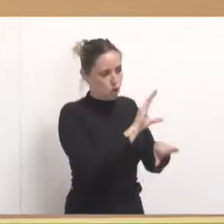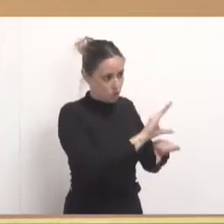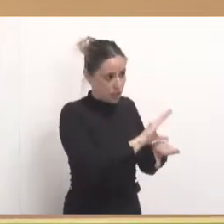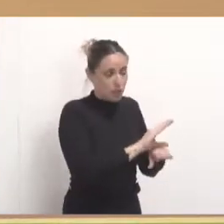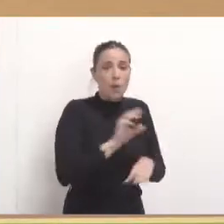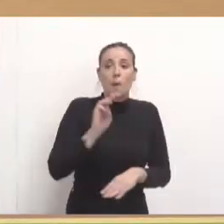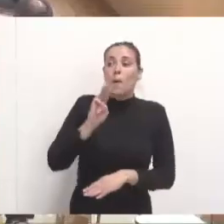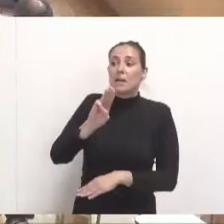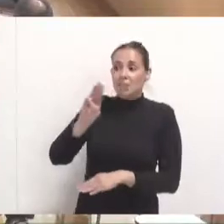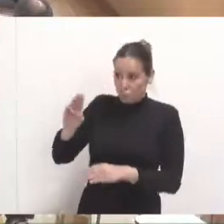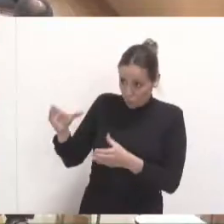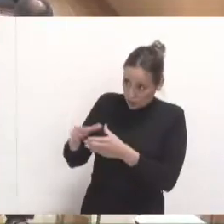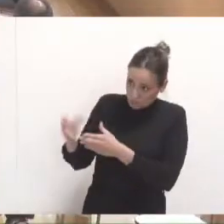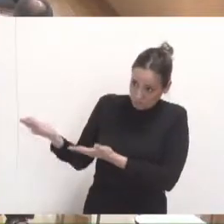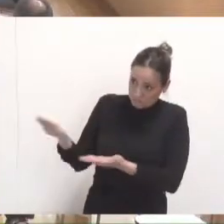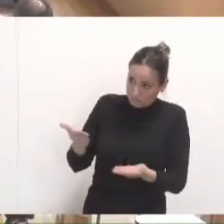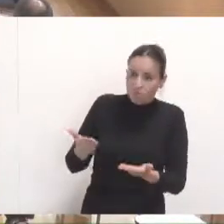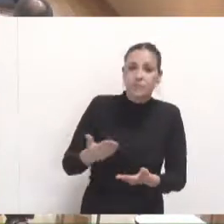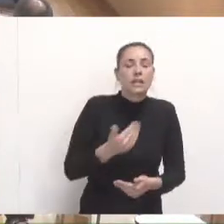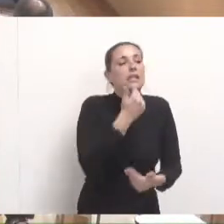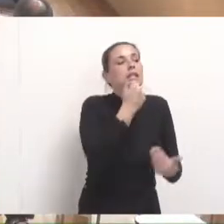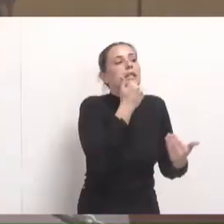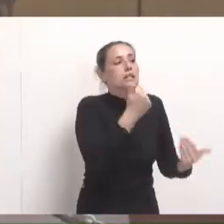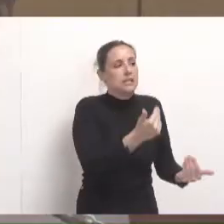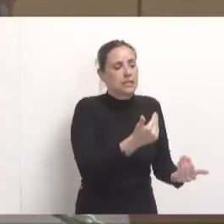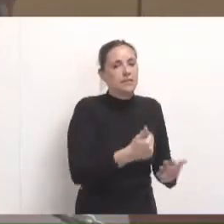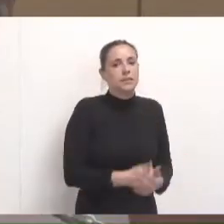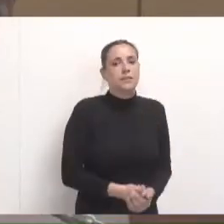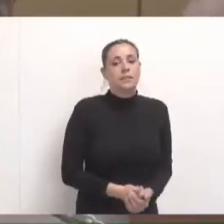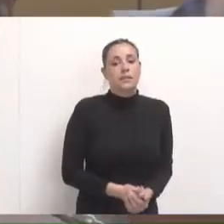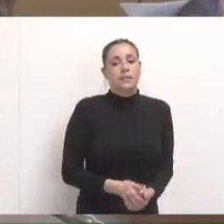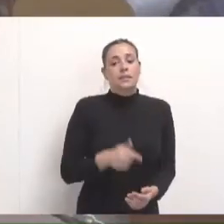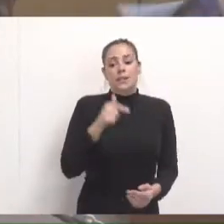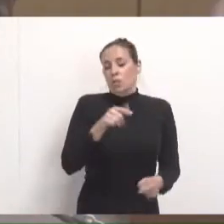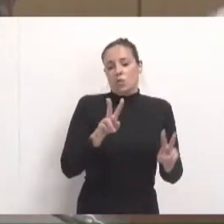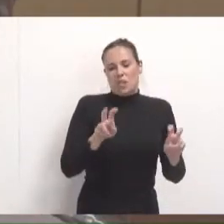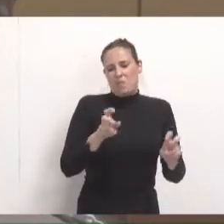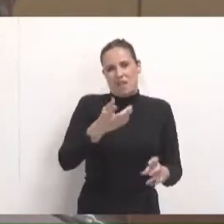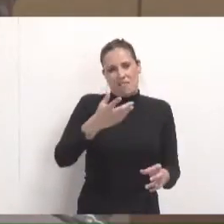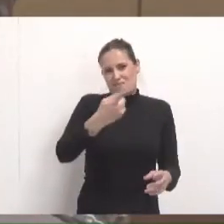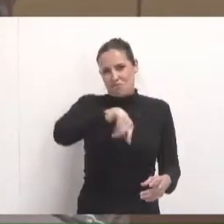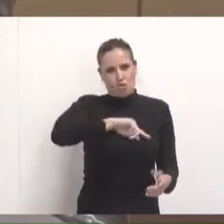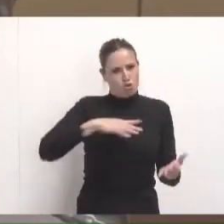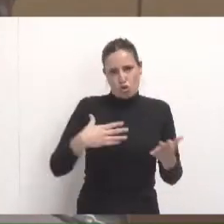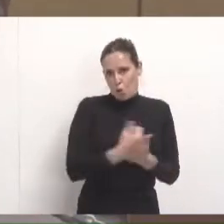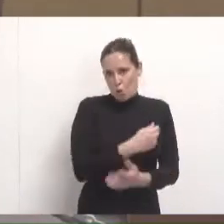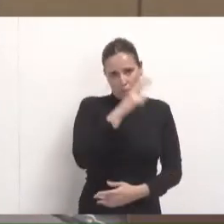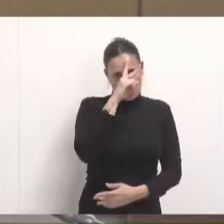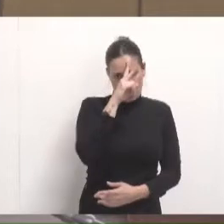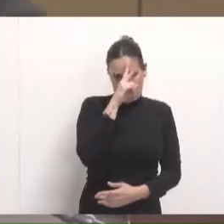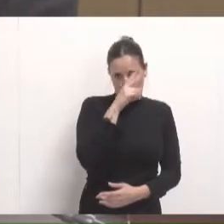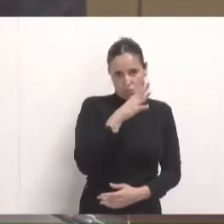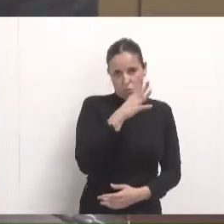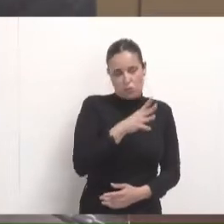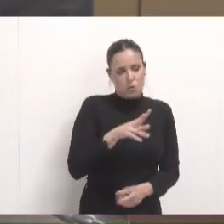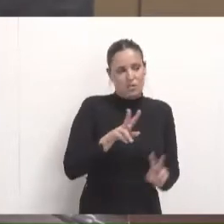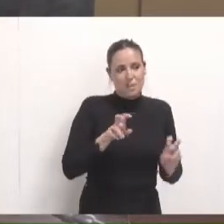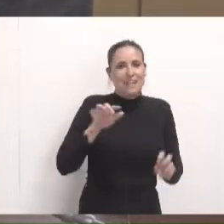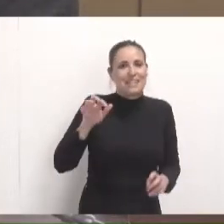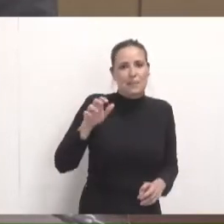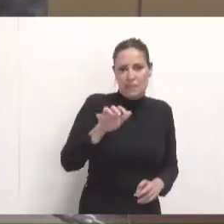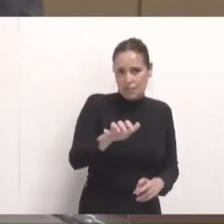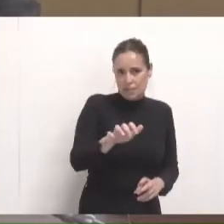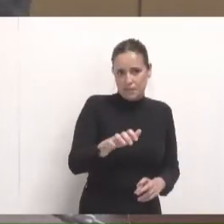gracias. Lo que está claro es que es un tema que nos preocupa a todos, ¿no? El tema de las termitas. Como bien ha dicho el